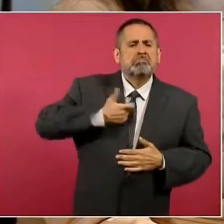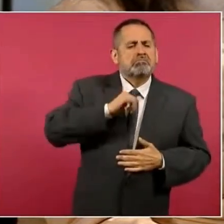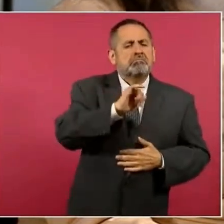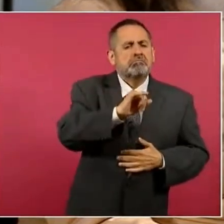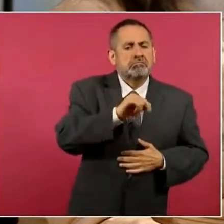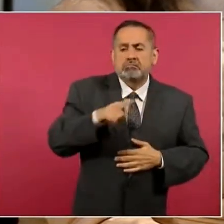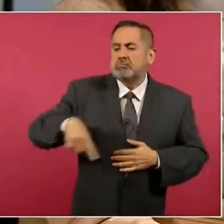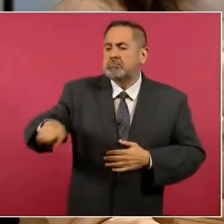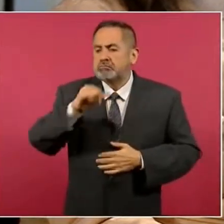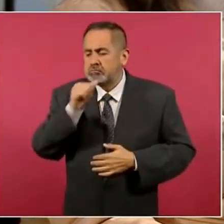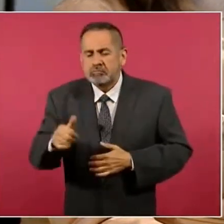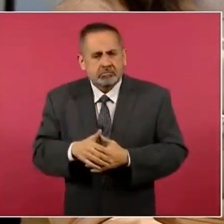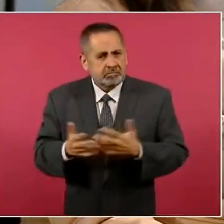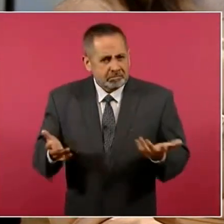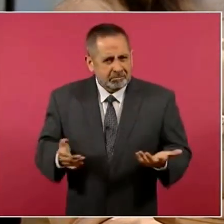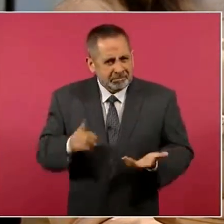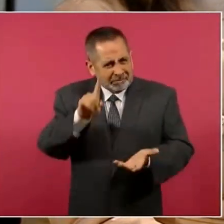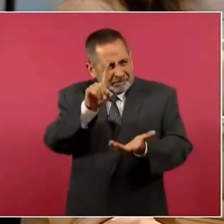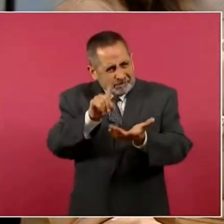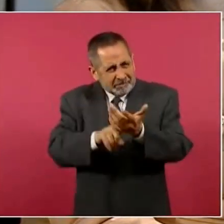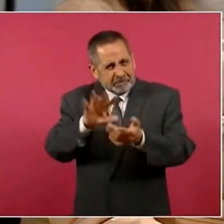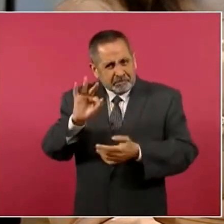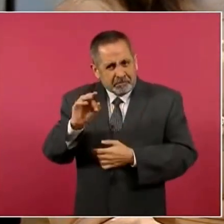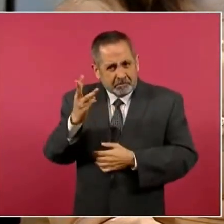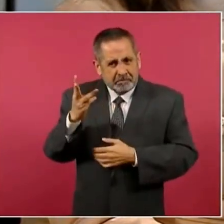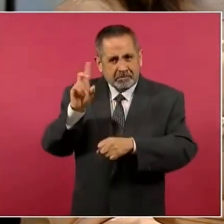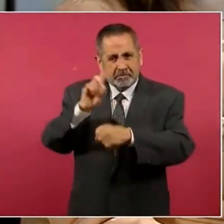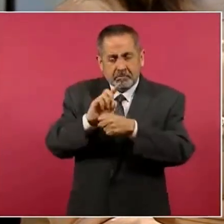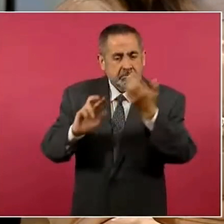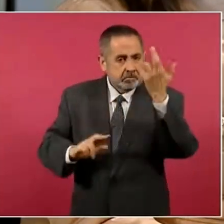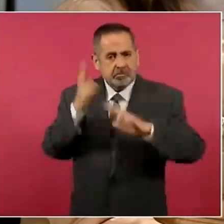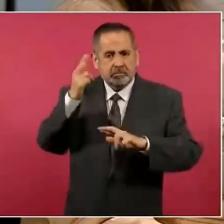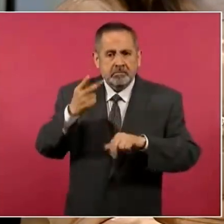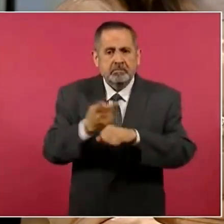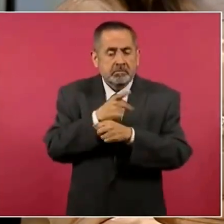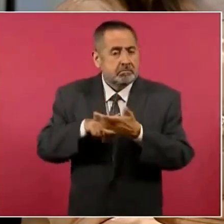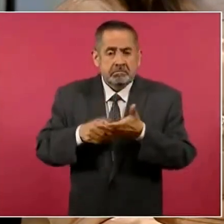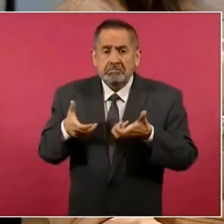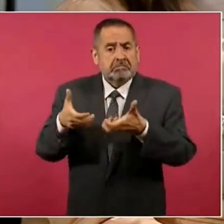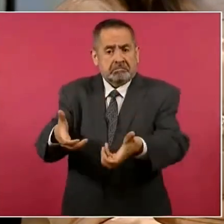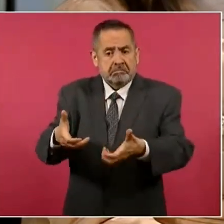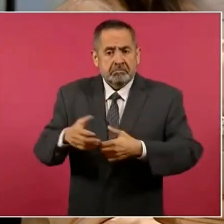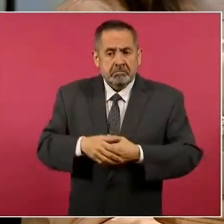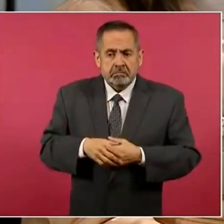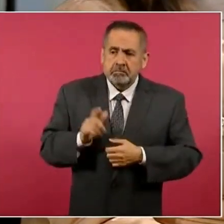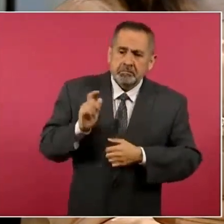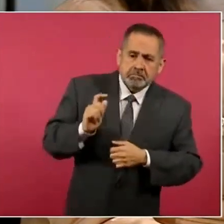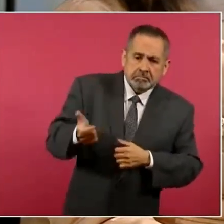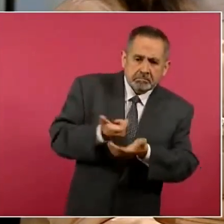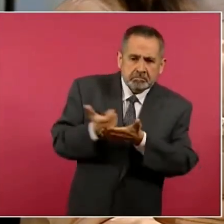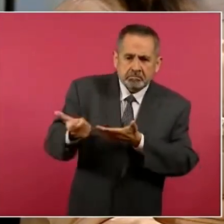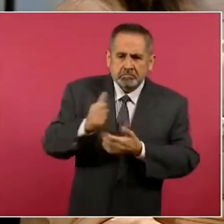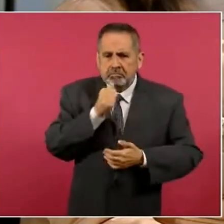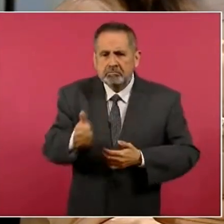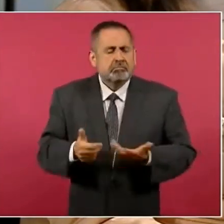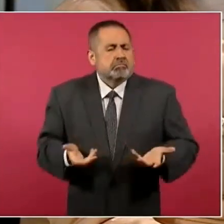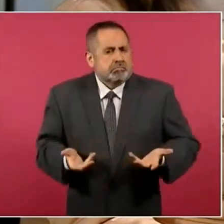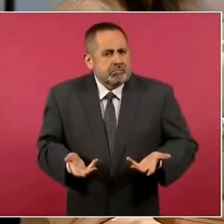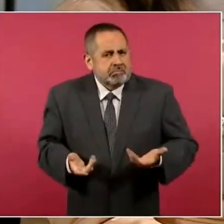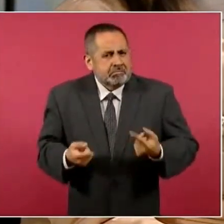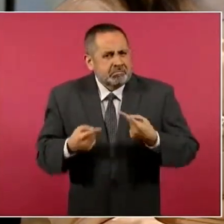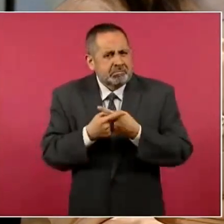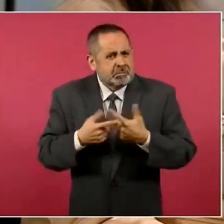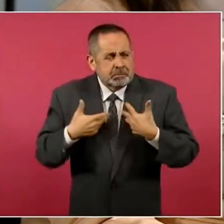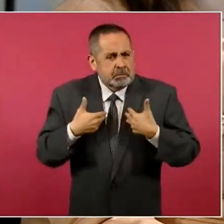Notimex. Llevan 1043 días en huelga en la calle. Y no se entiende